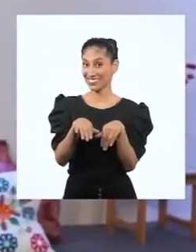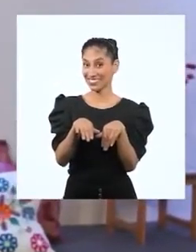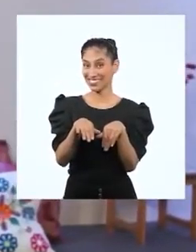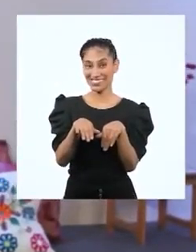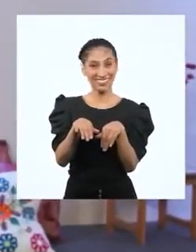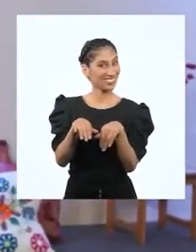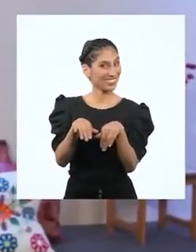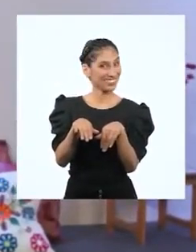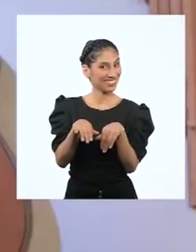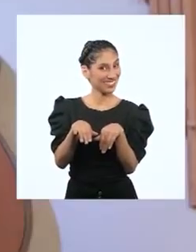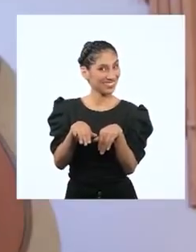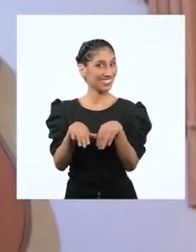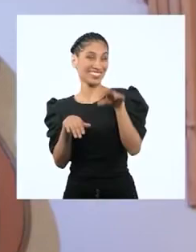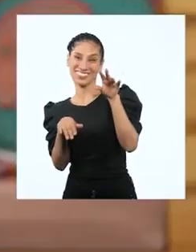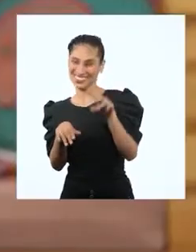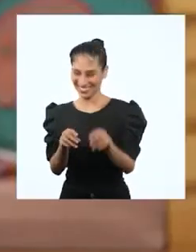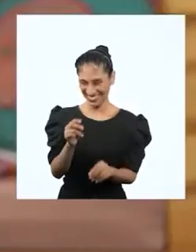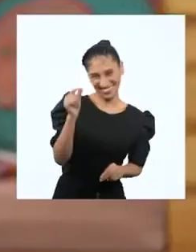congelados.